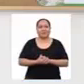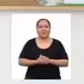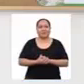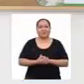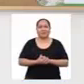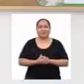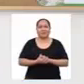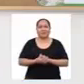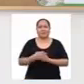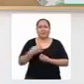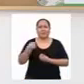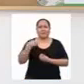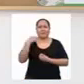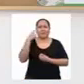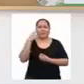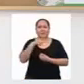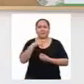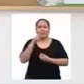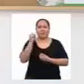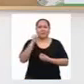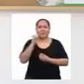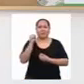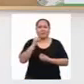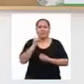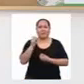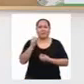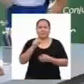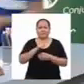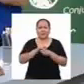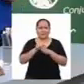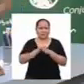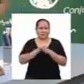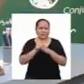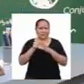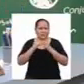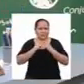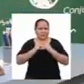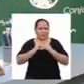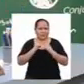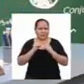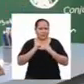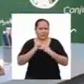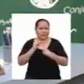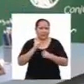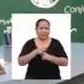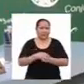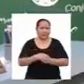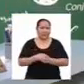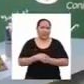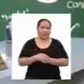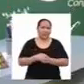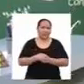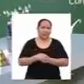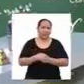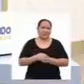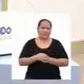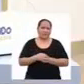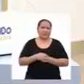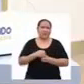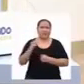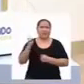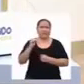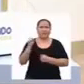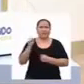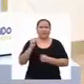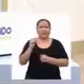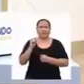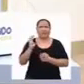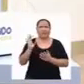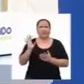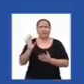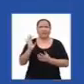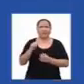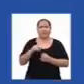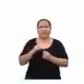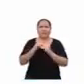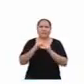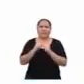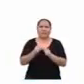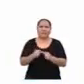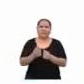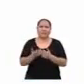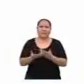Veo que realmente te has tomado en serio el ejercicio, ¿no? Ah, sí, bueno,